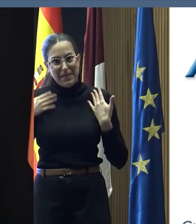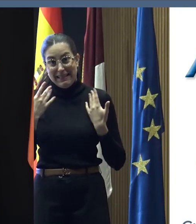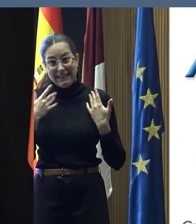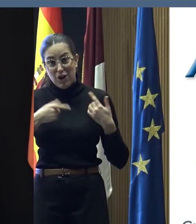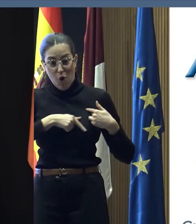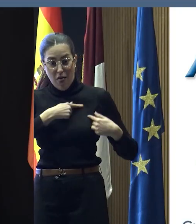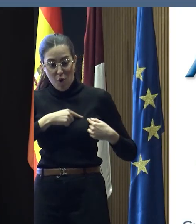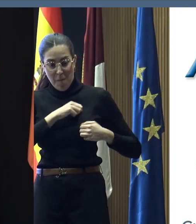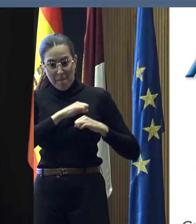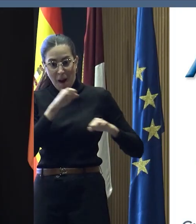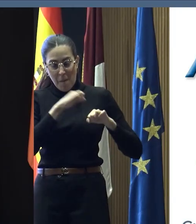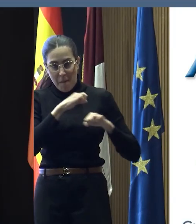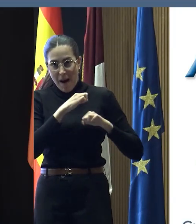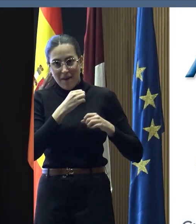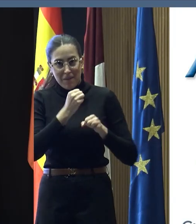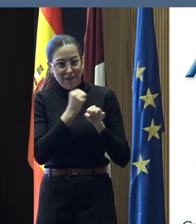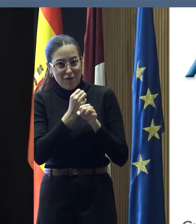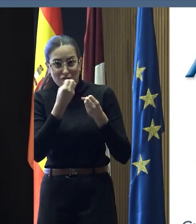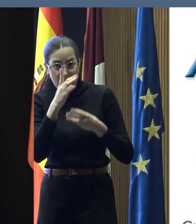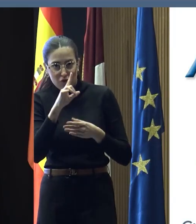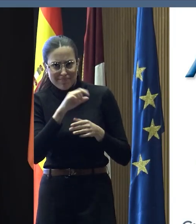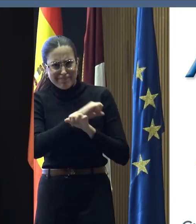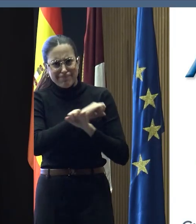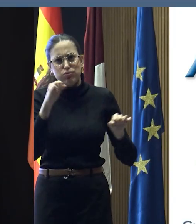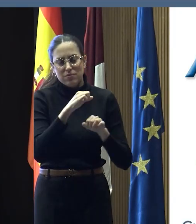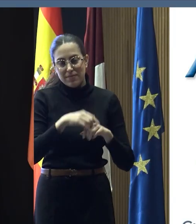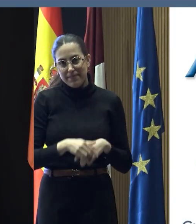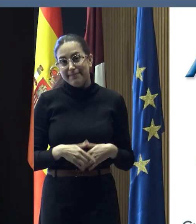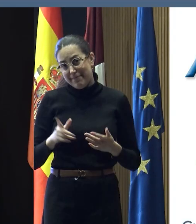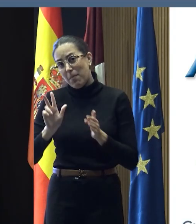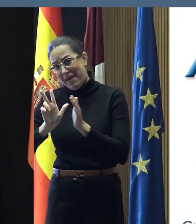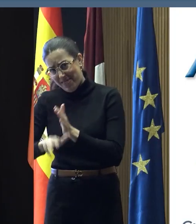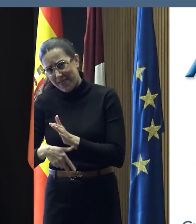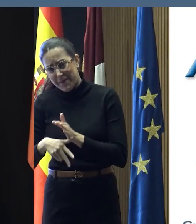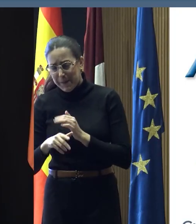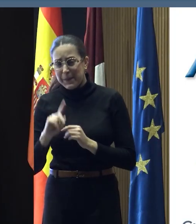bombeando adecuadamente. Y después, pues,